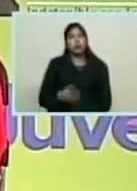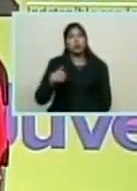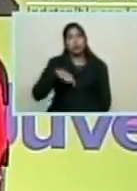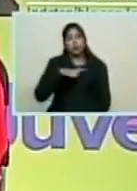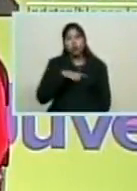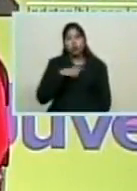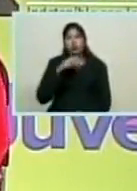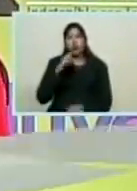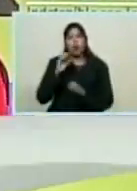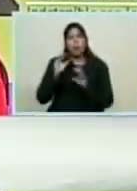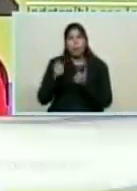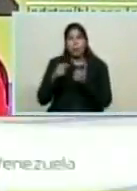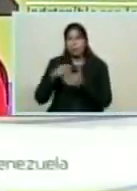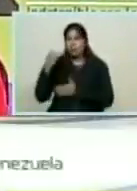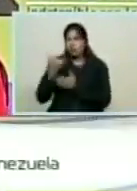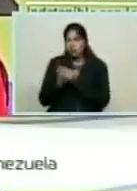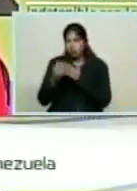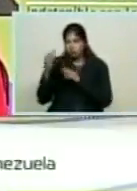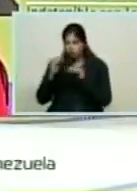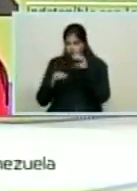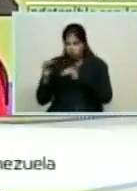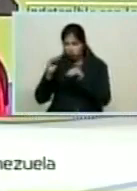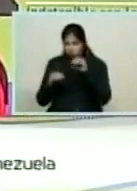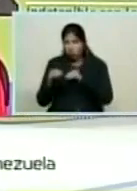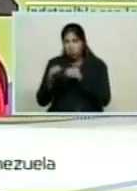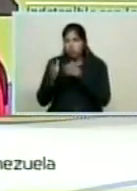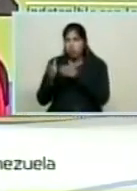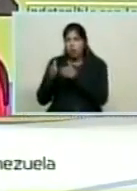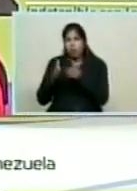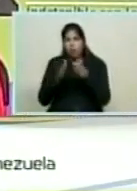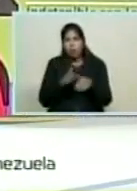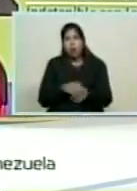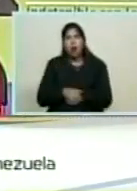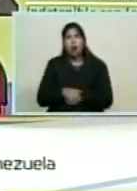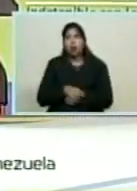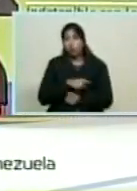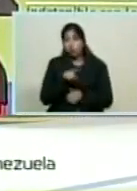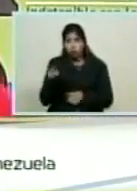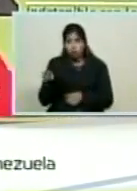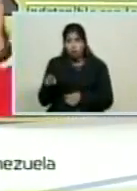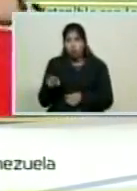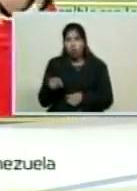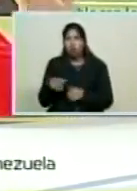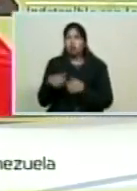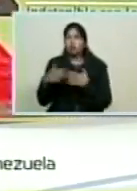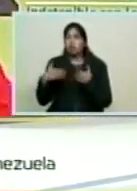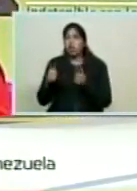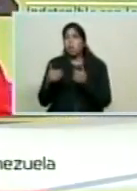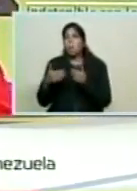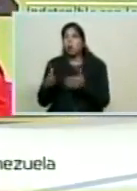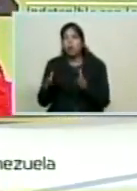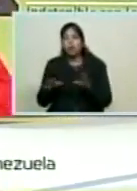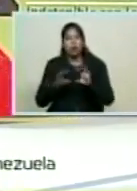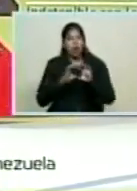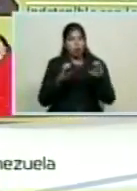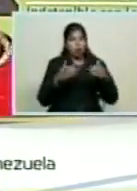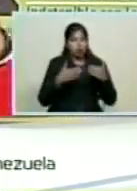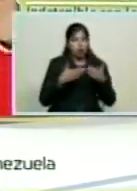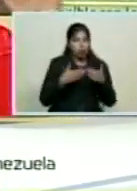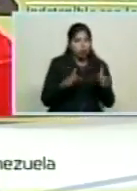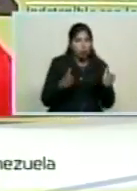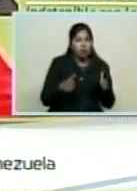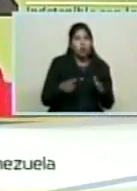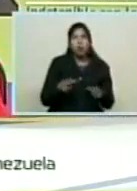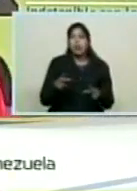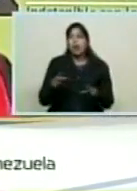planes sectoriales para la educación pública, ustedes, para la salud pública, para la